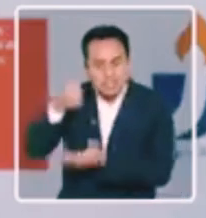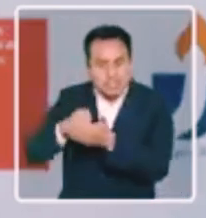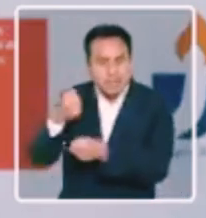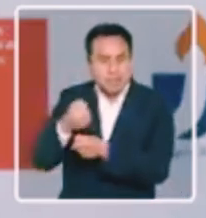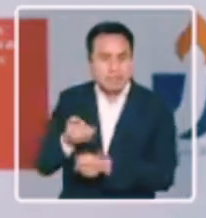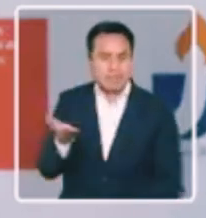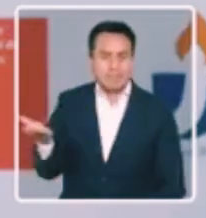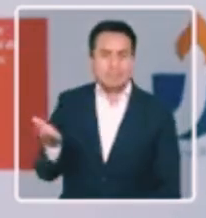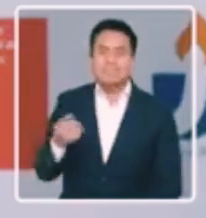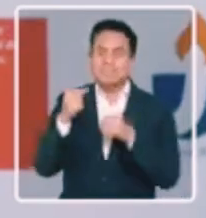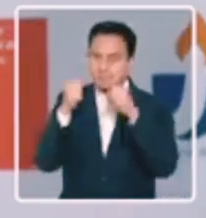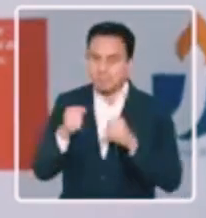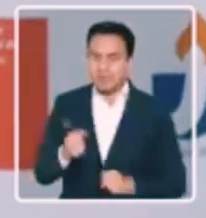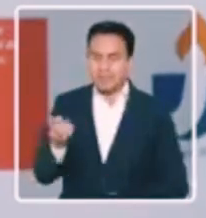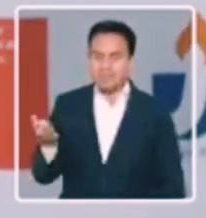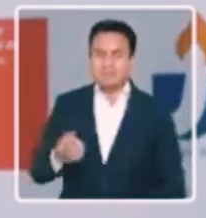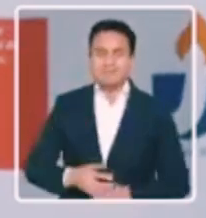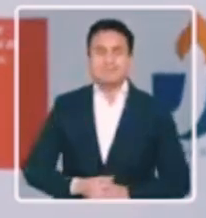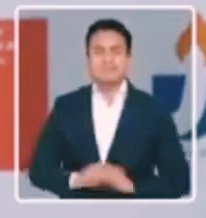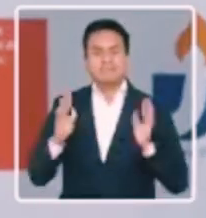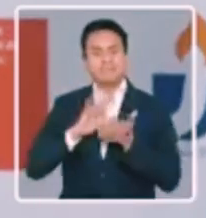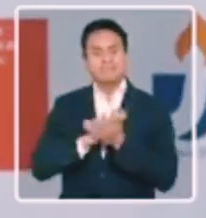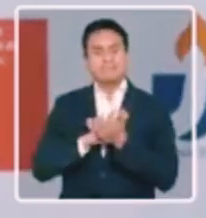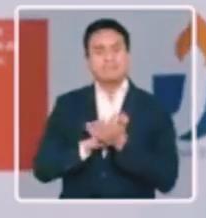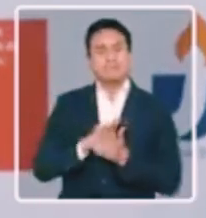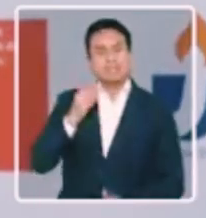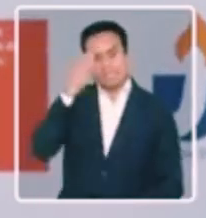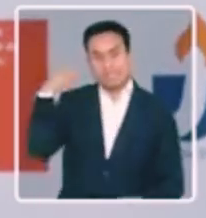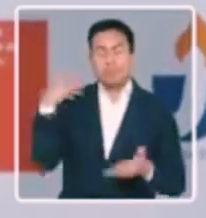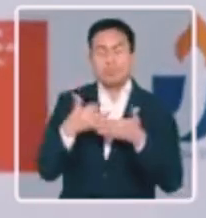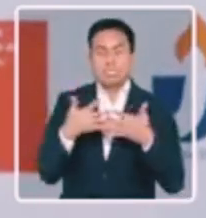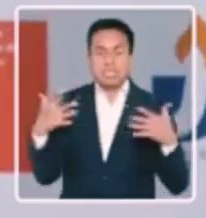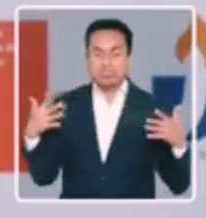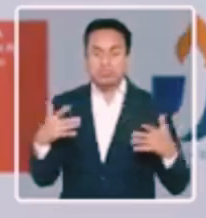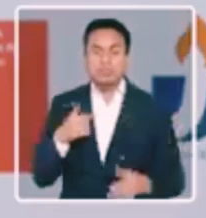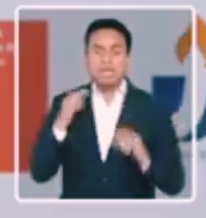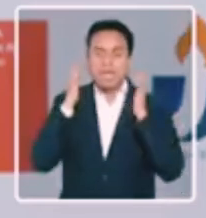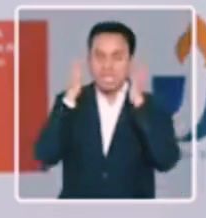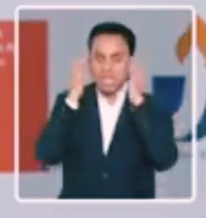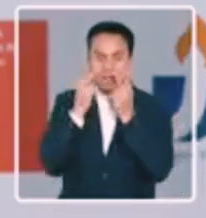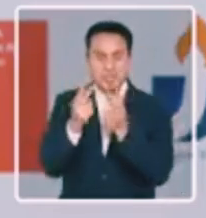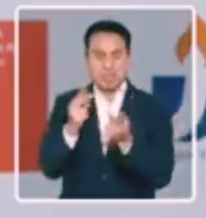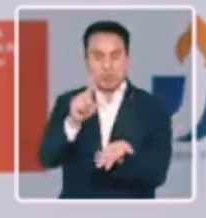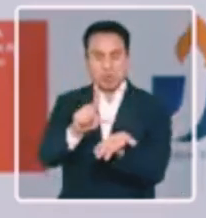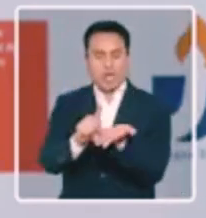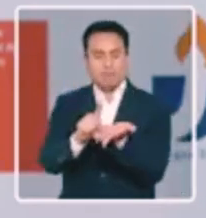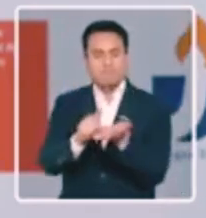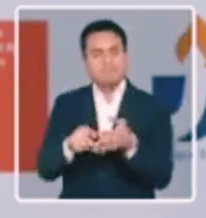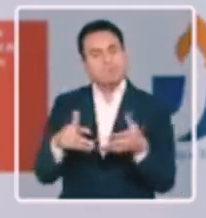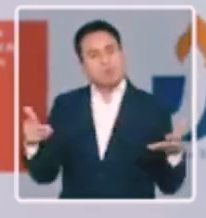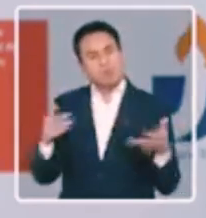pega se puede Han sido días Muy intensos y me alegra ver en terreno